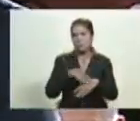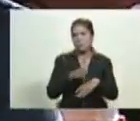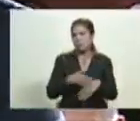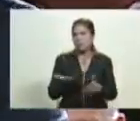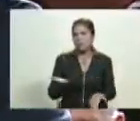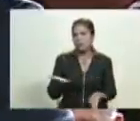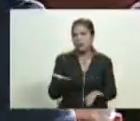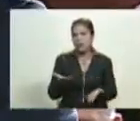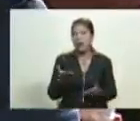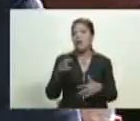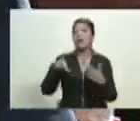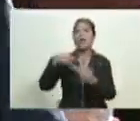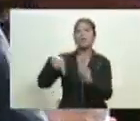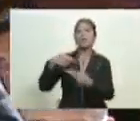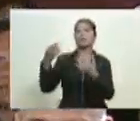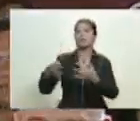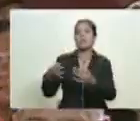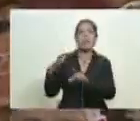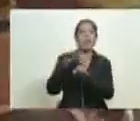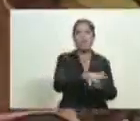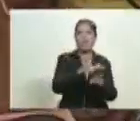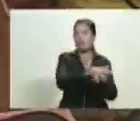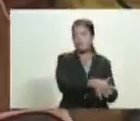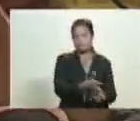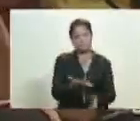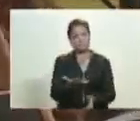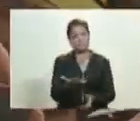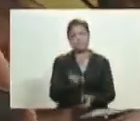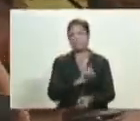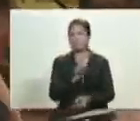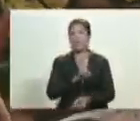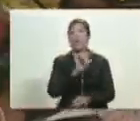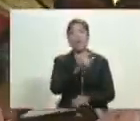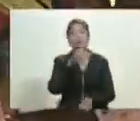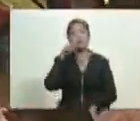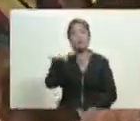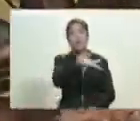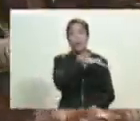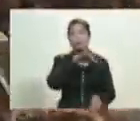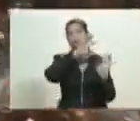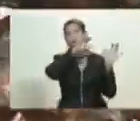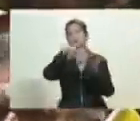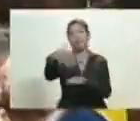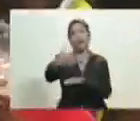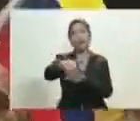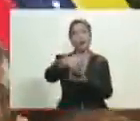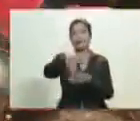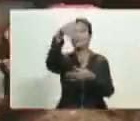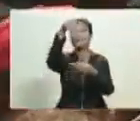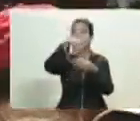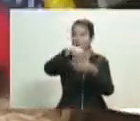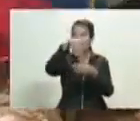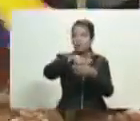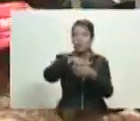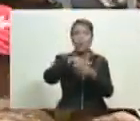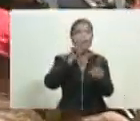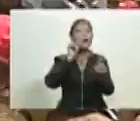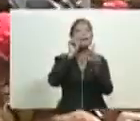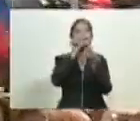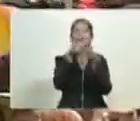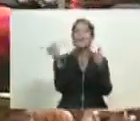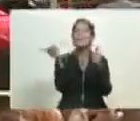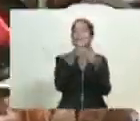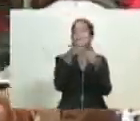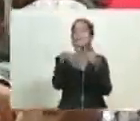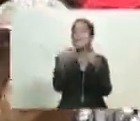justificación, que la revolución bolivariana ha sido excluyente con ellos. Ese pueblo salió a la calle, votó, buscando una cosa